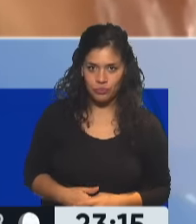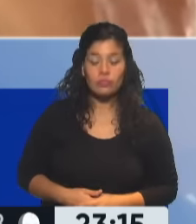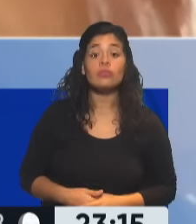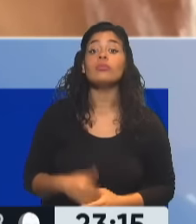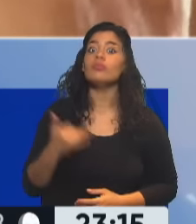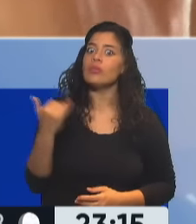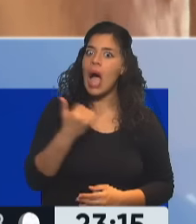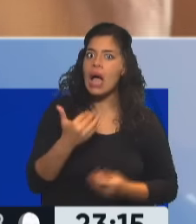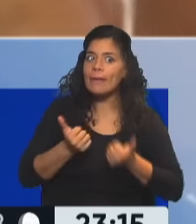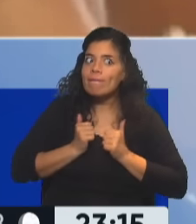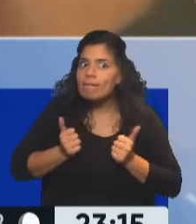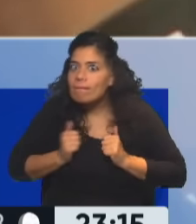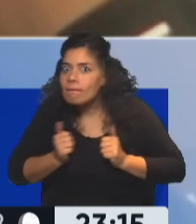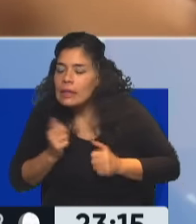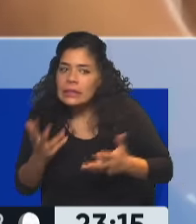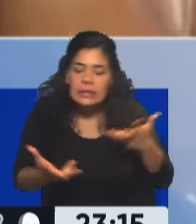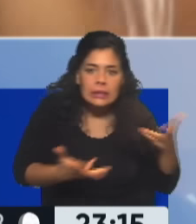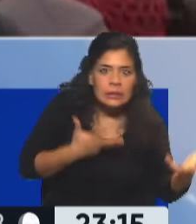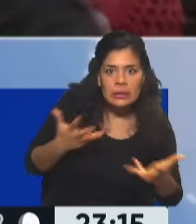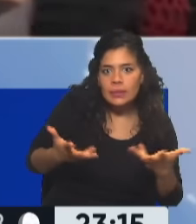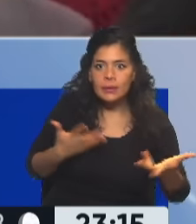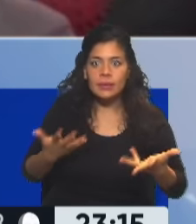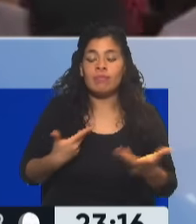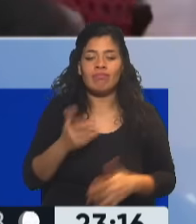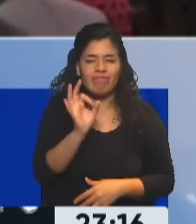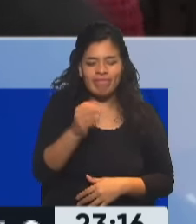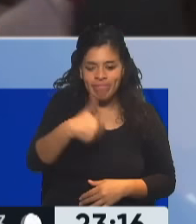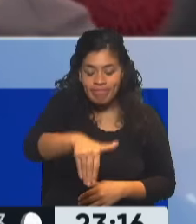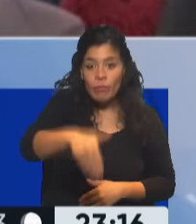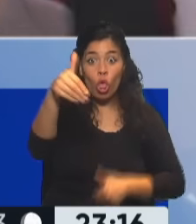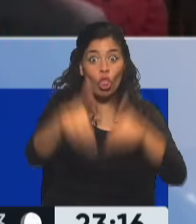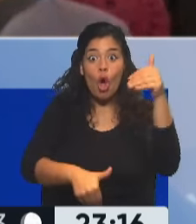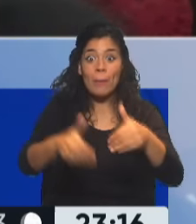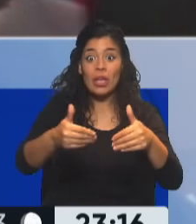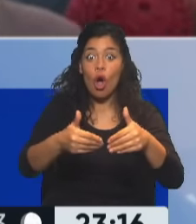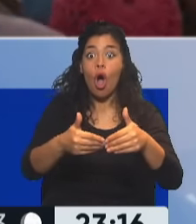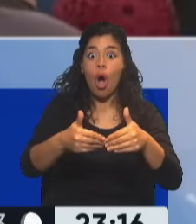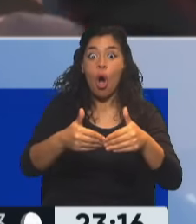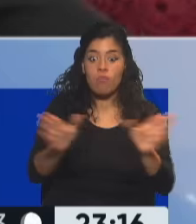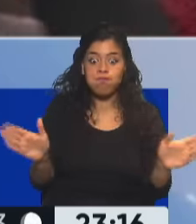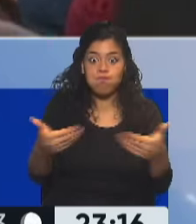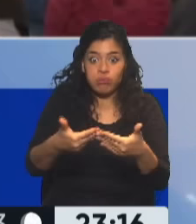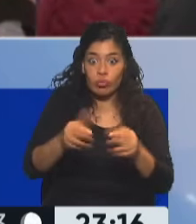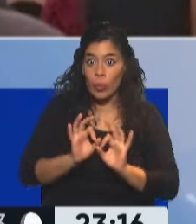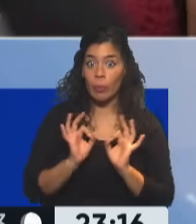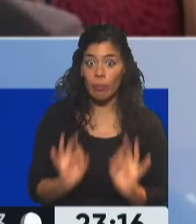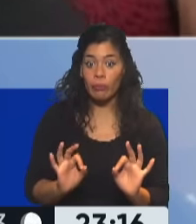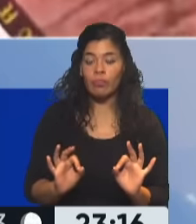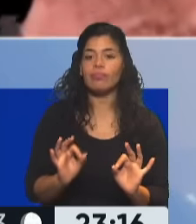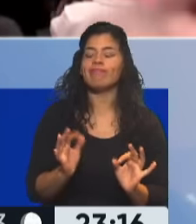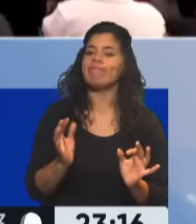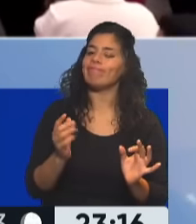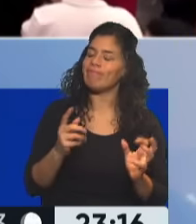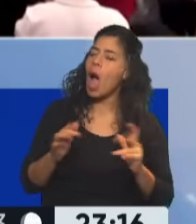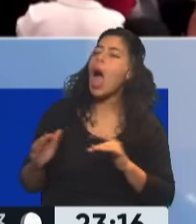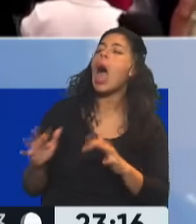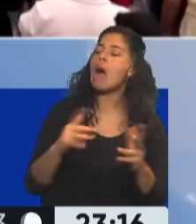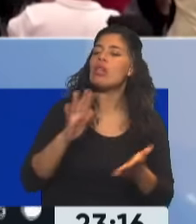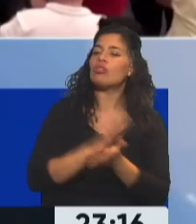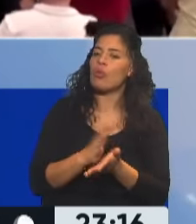acerca de lo que puede pasar el domingo ya postelectoral, ¿no? Y se habla de la posibilidad de violencia, si no